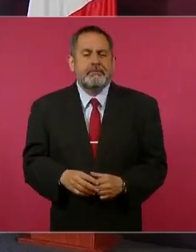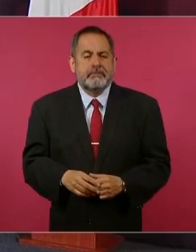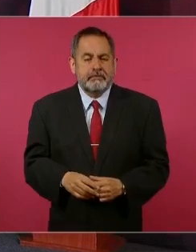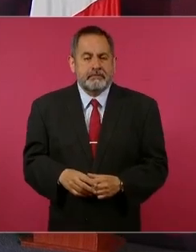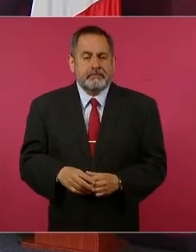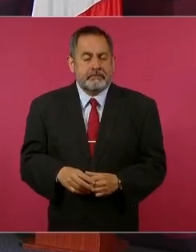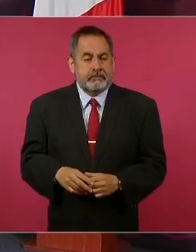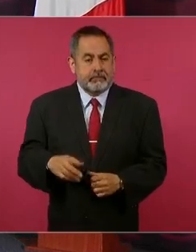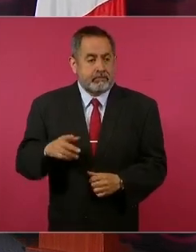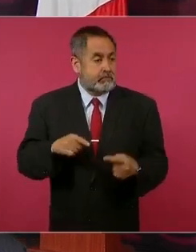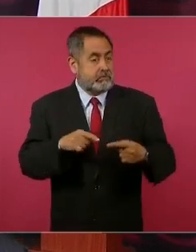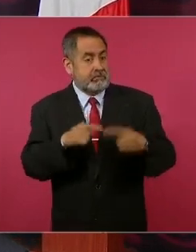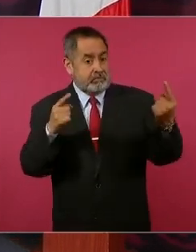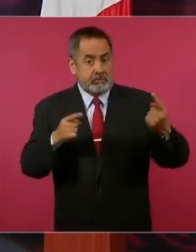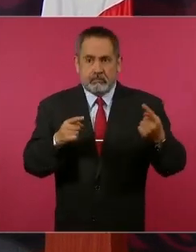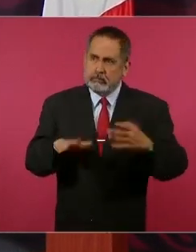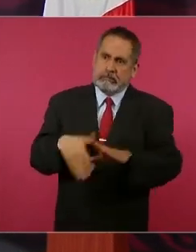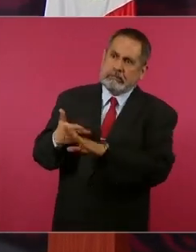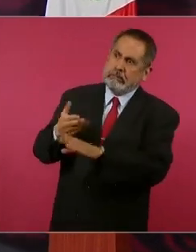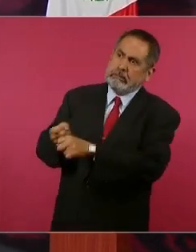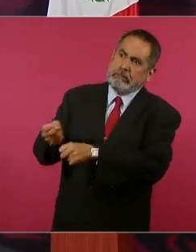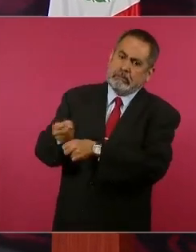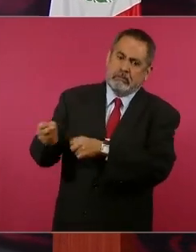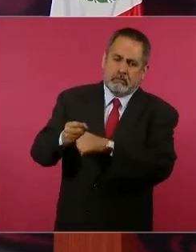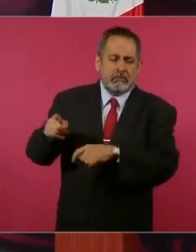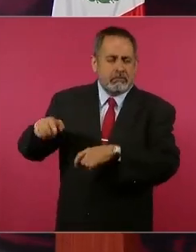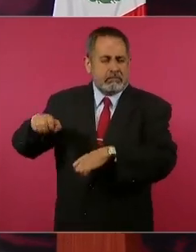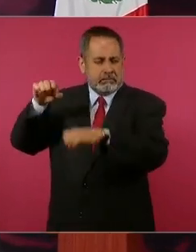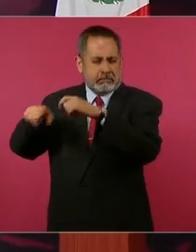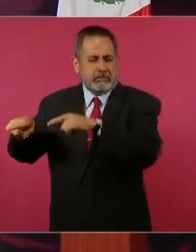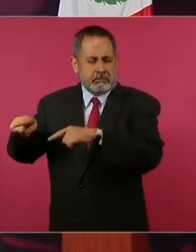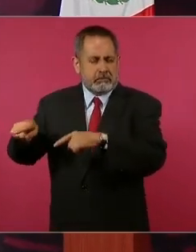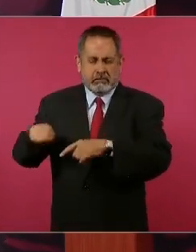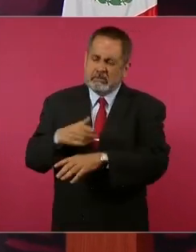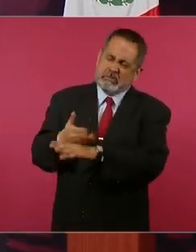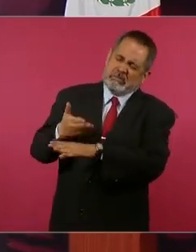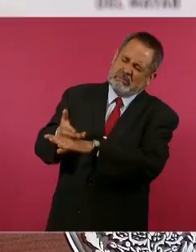en el tiempo de la oposición, sobre todo a los grandes,